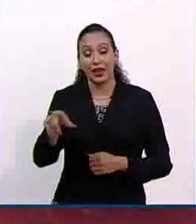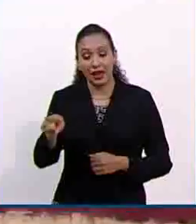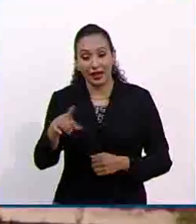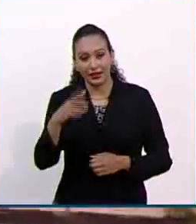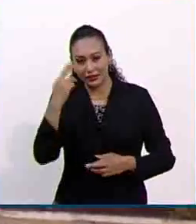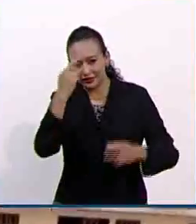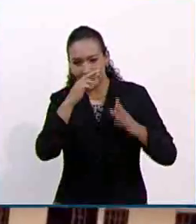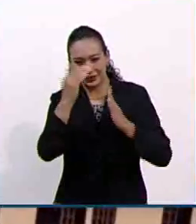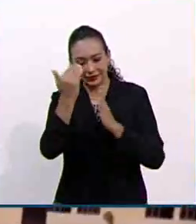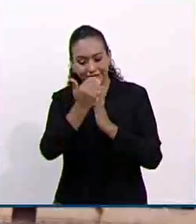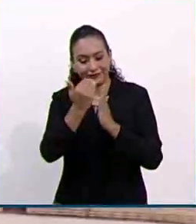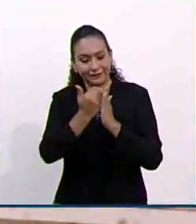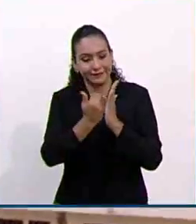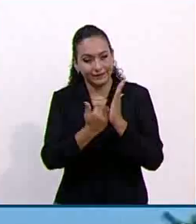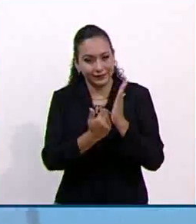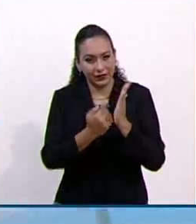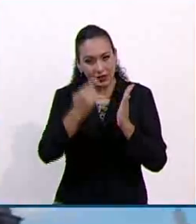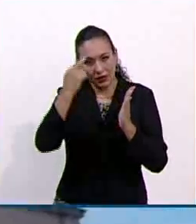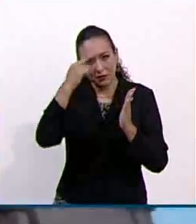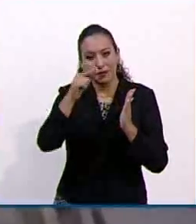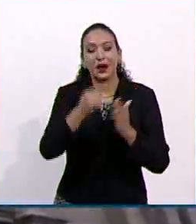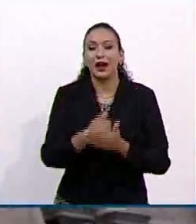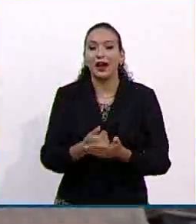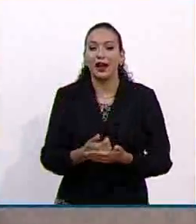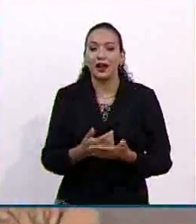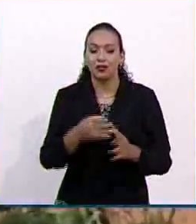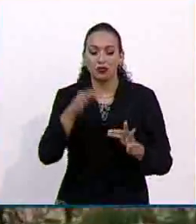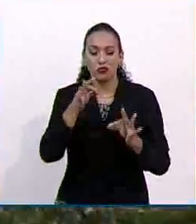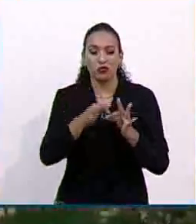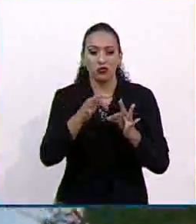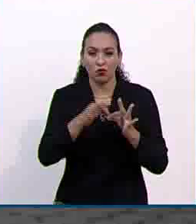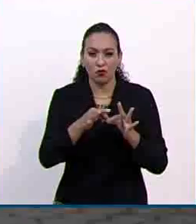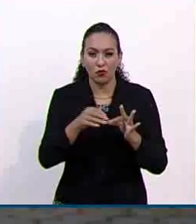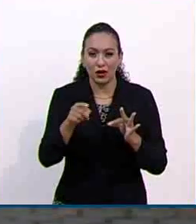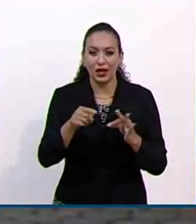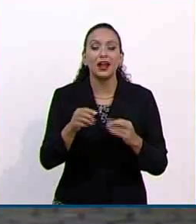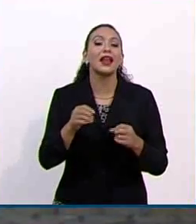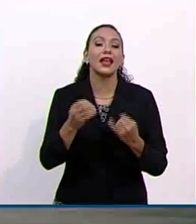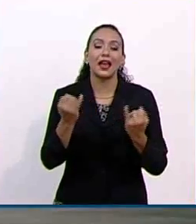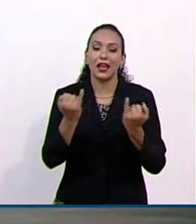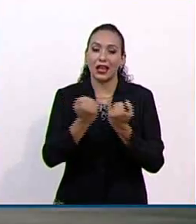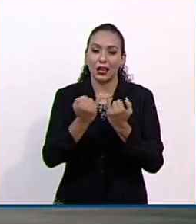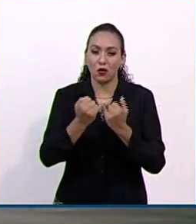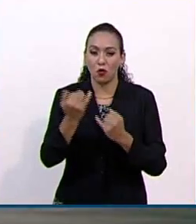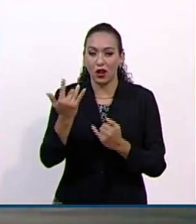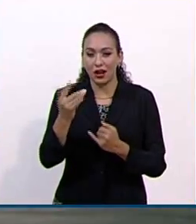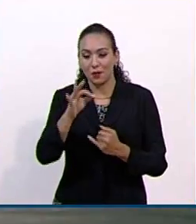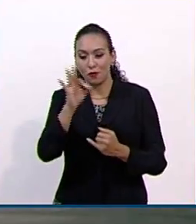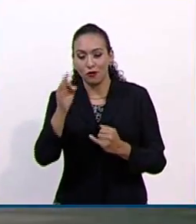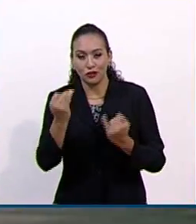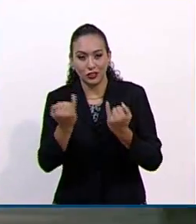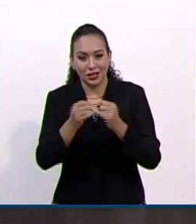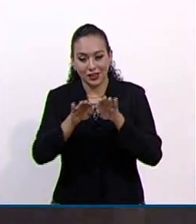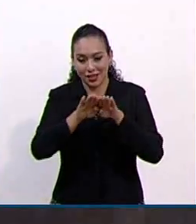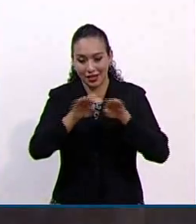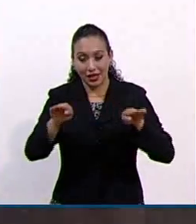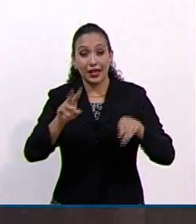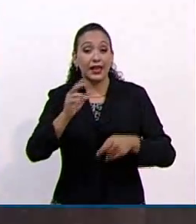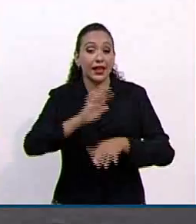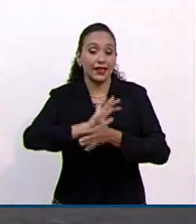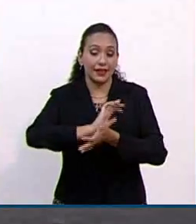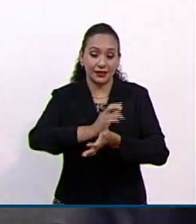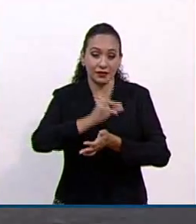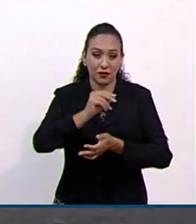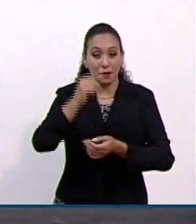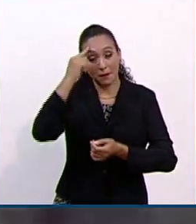Instituto Electoral Estatal para garantizar el cumplimiento del principio de paridad de género y no discriminación en la designación